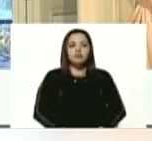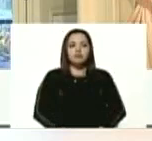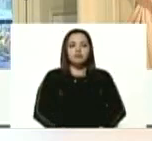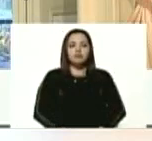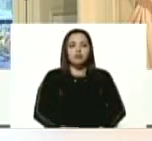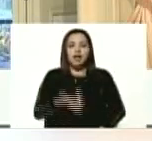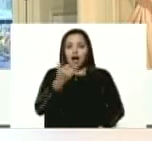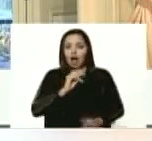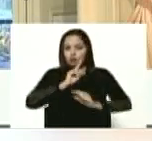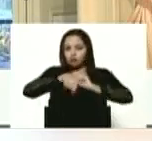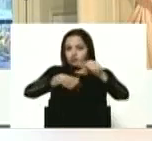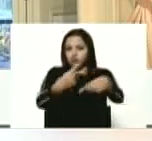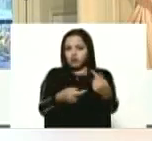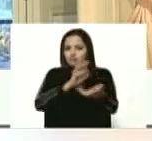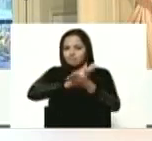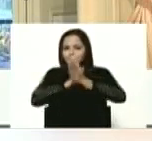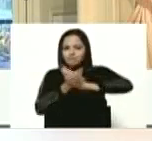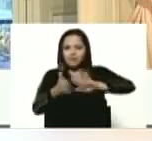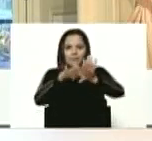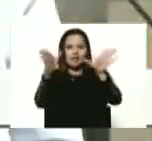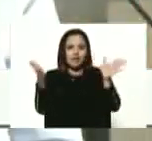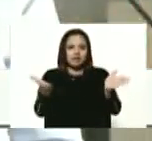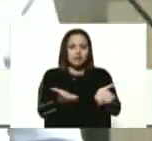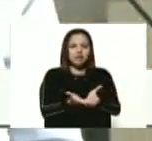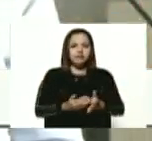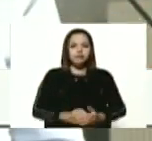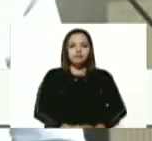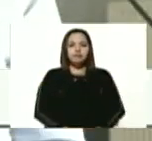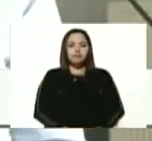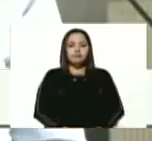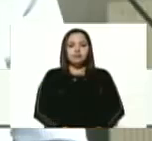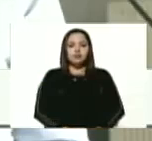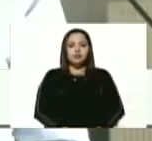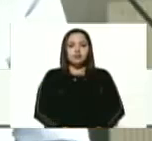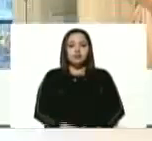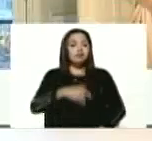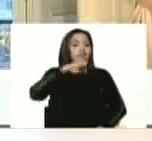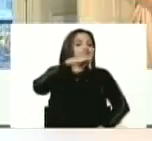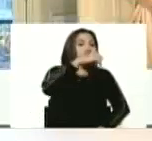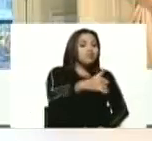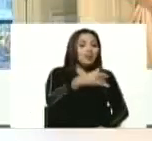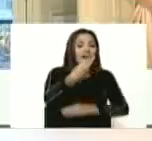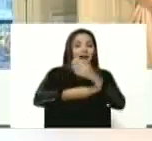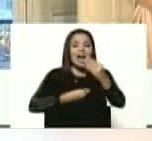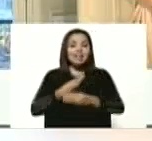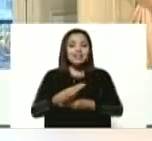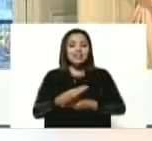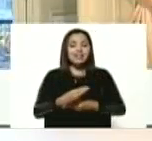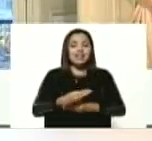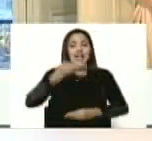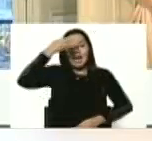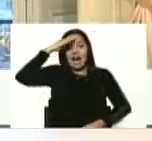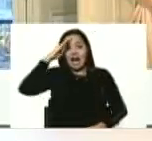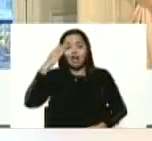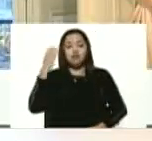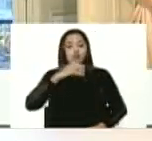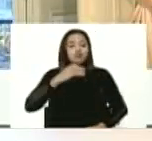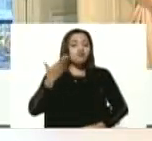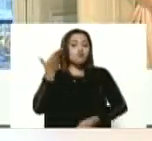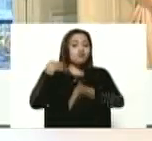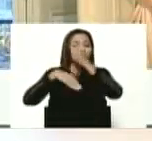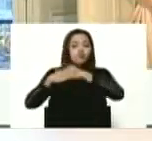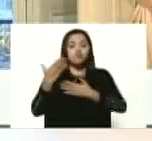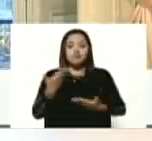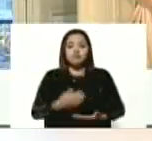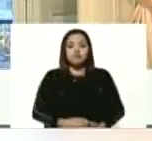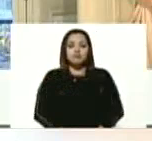ha provocado la destrucción del planeta, como lo denunciara el comandante Fidel Castro Ruz desde siempre,